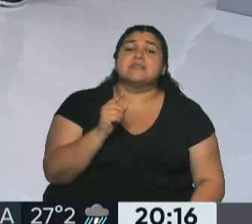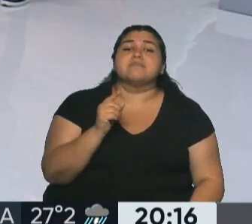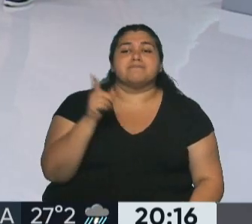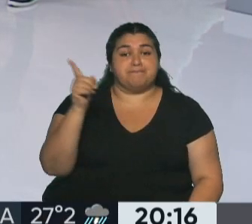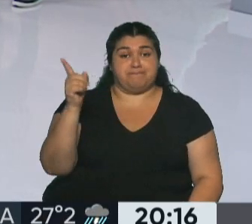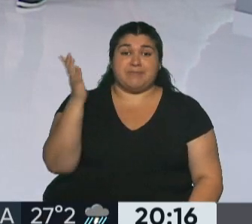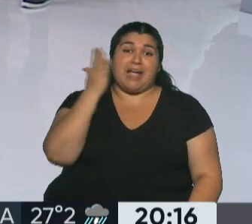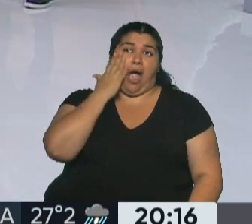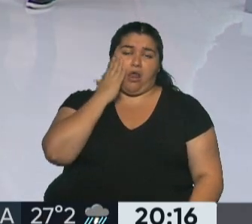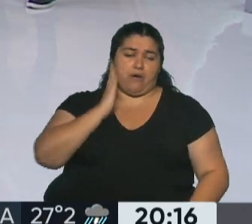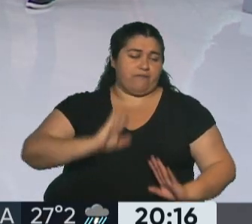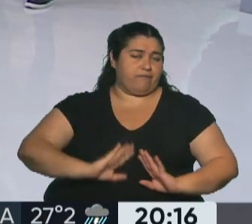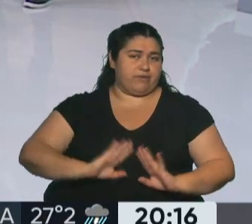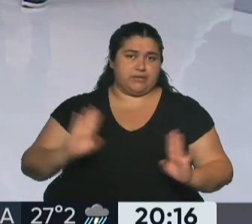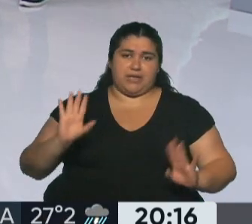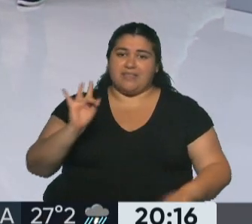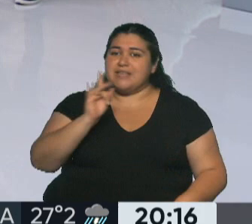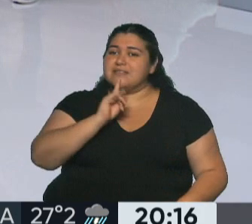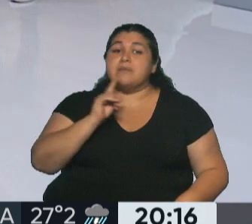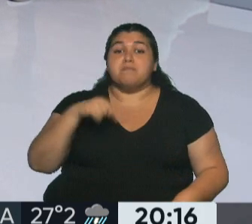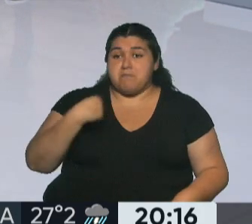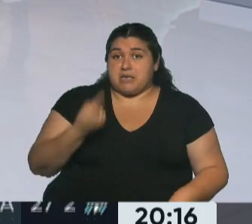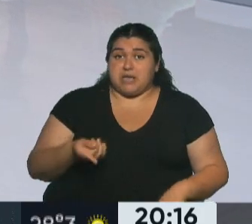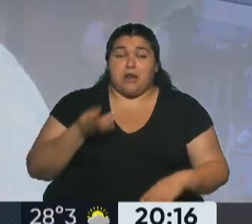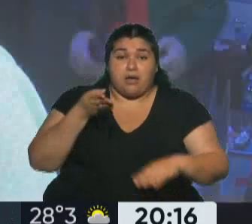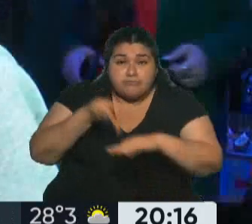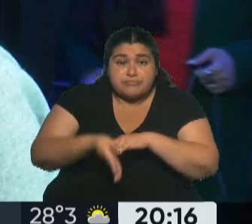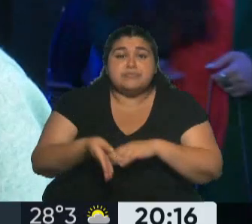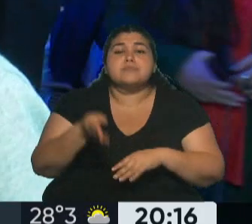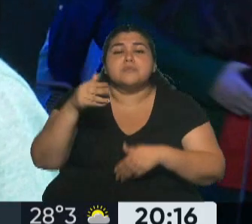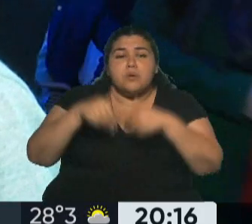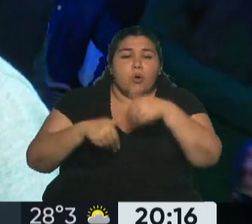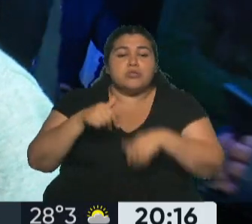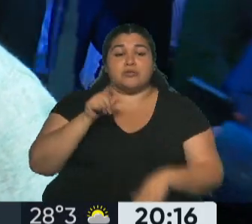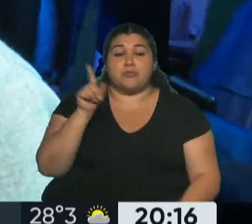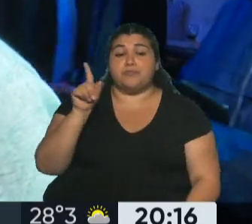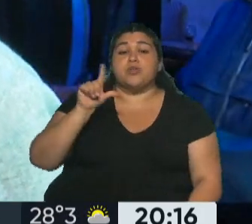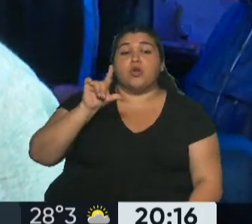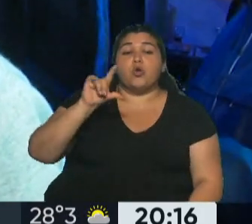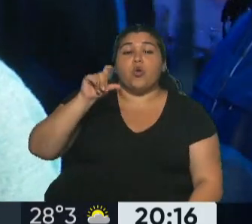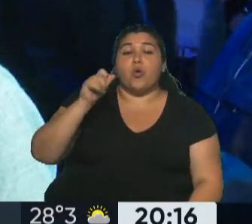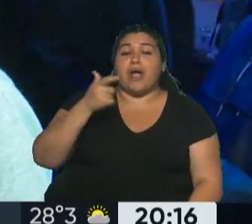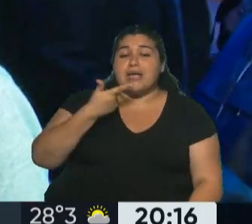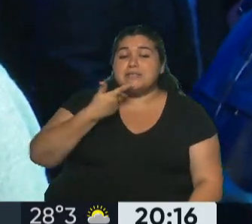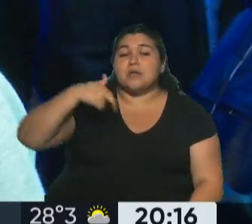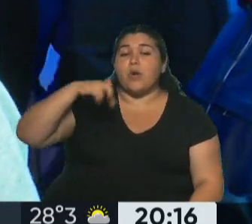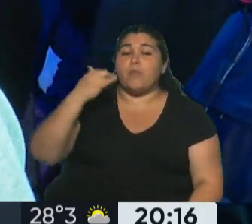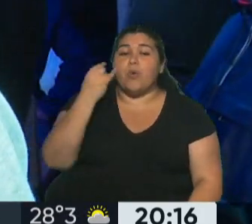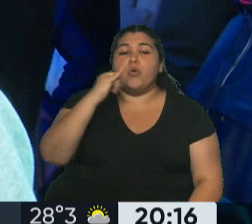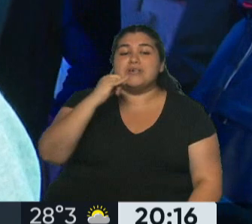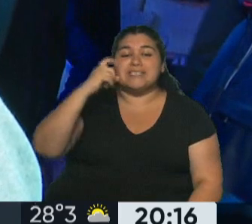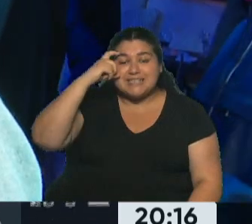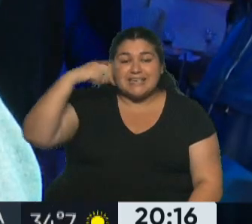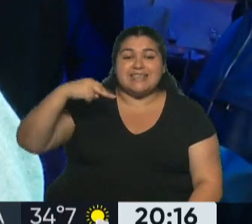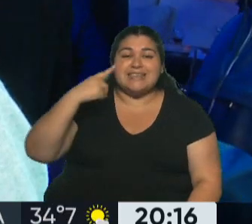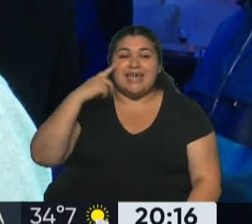no la va a ver más el socio que vaya a votar en el día de mañana estamos hablando de Lucas pusineri que llevó a cabo Es verdad la